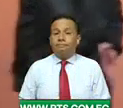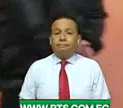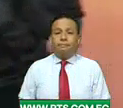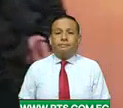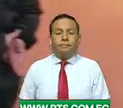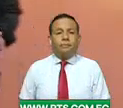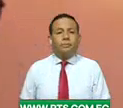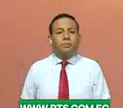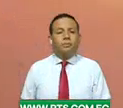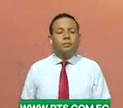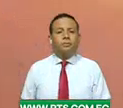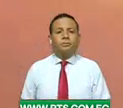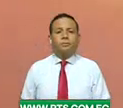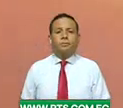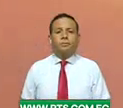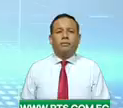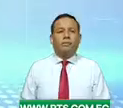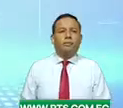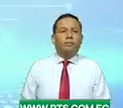Wendy Delgado.